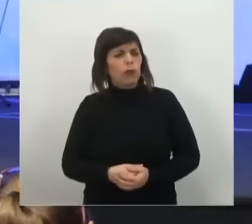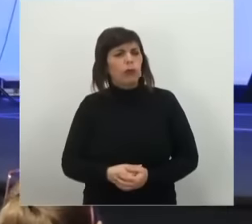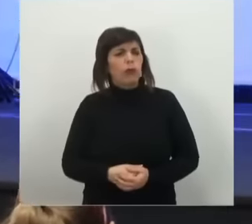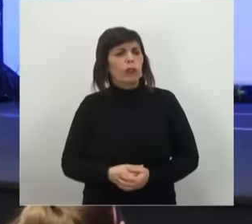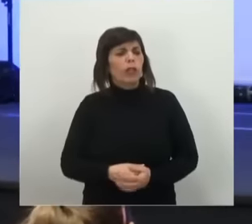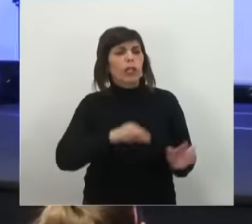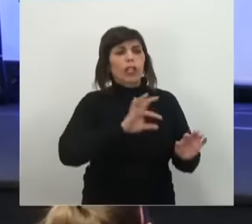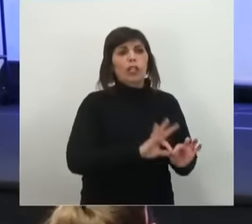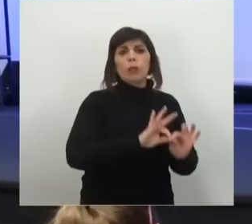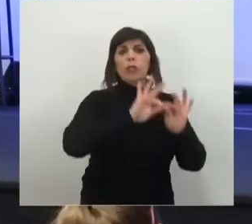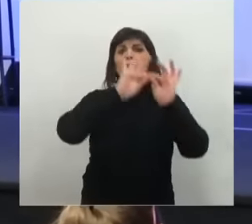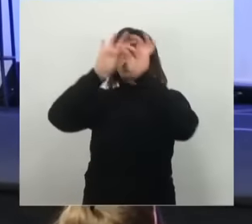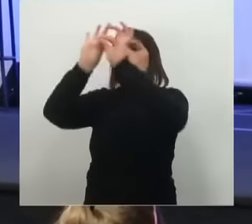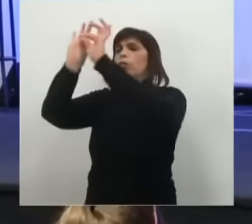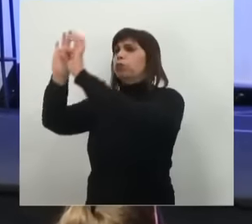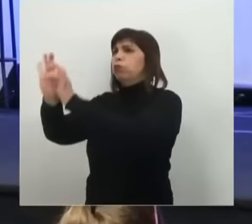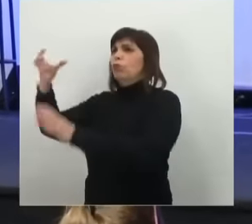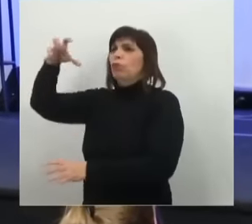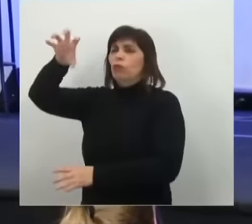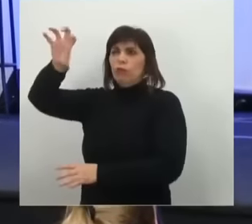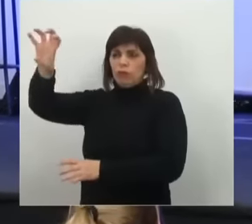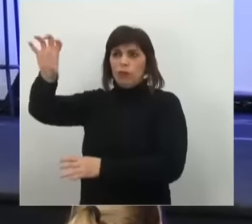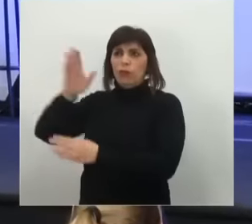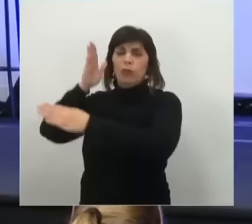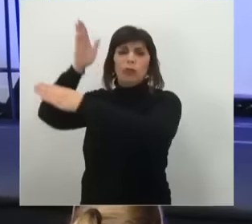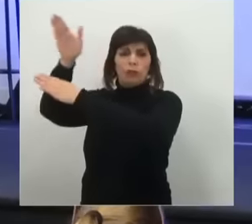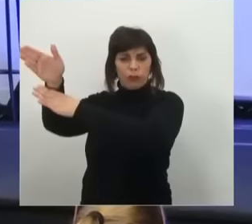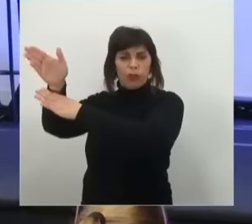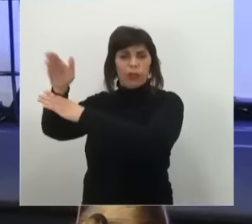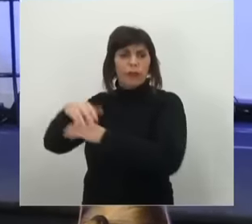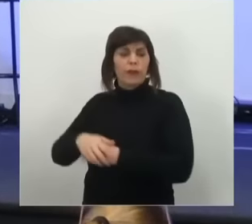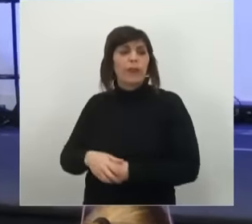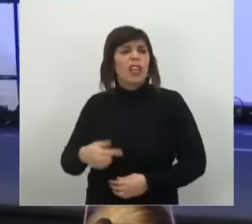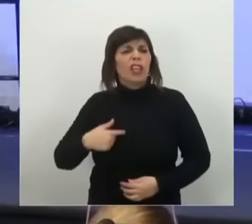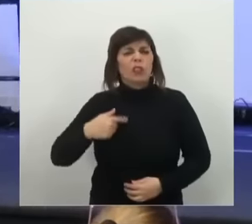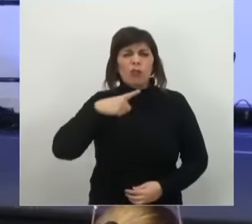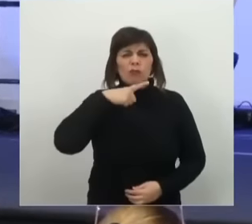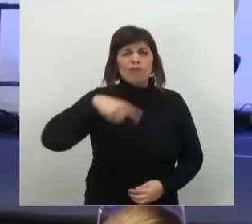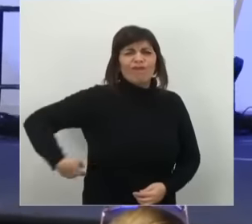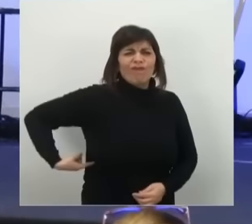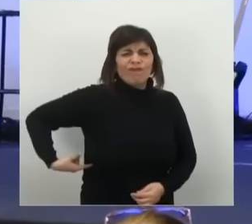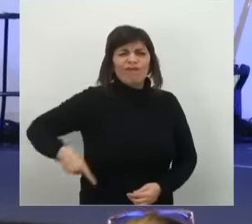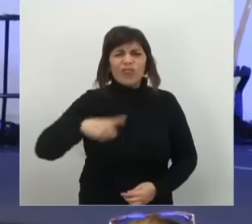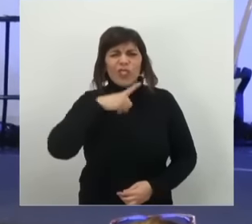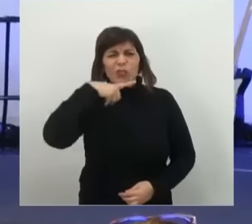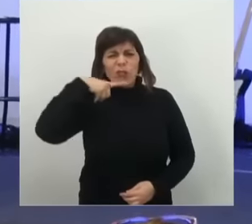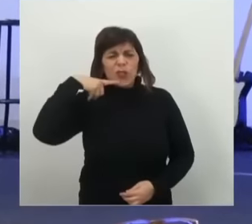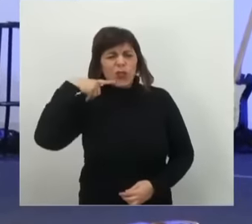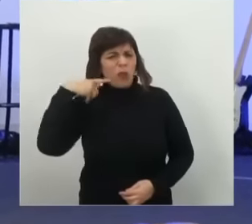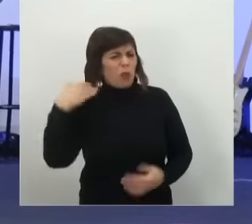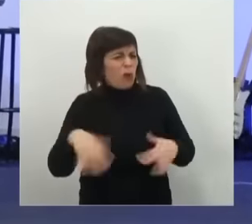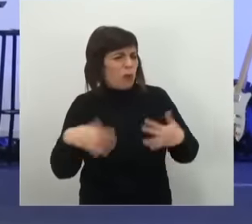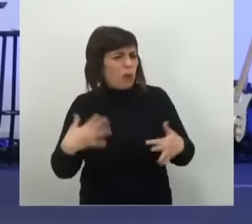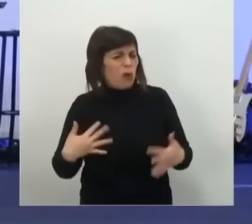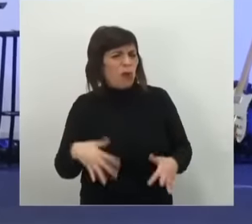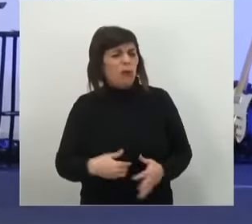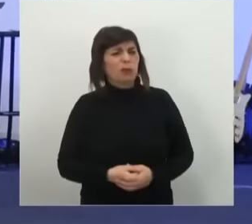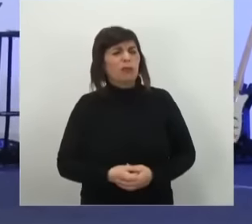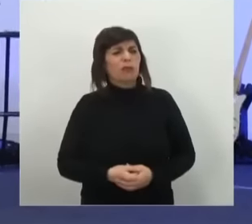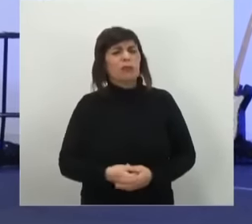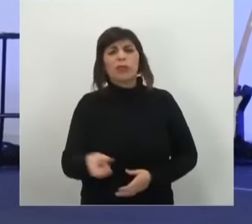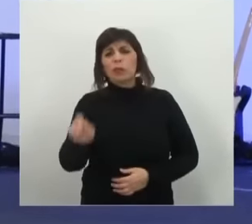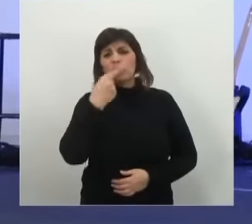avif me voy a la casa llego con aquel dolor de espalda aún me empieza a tomar unas pastillas pensando que era la ciática o algo así o algo similar